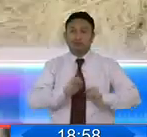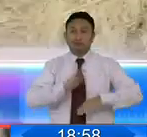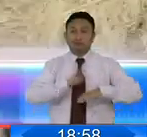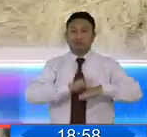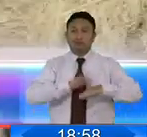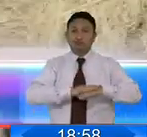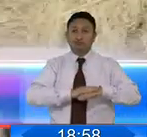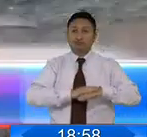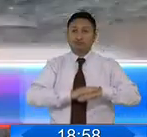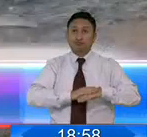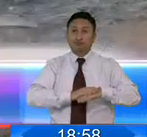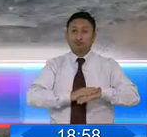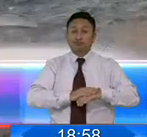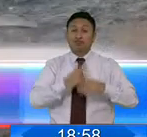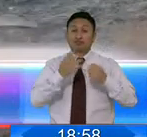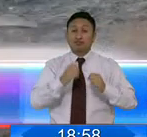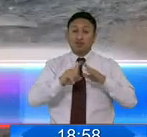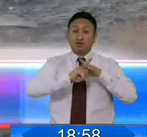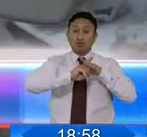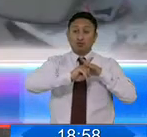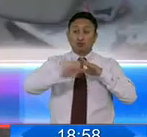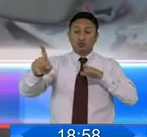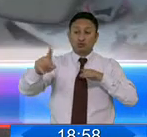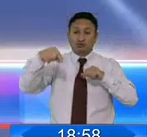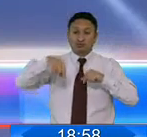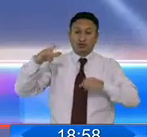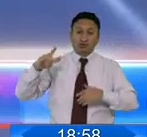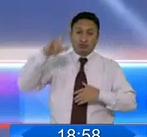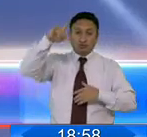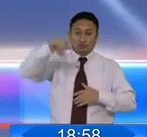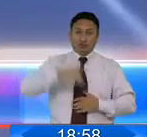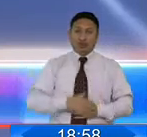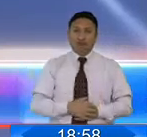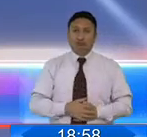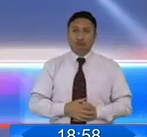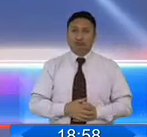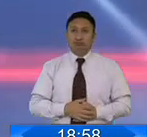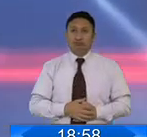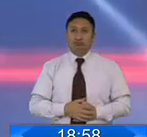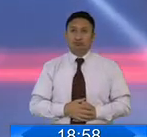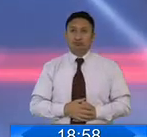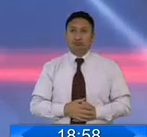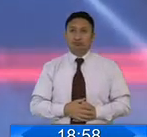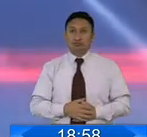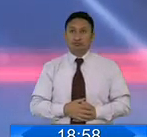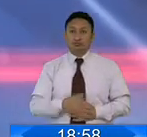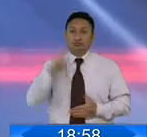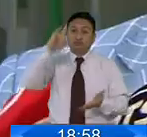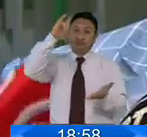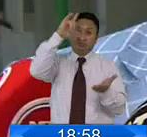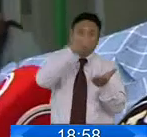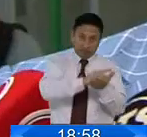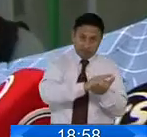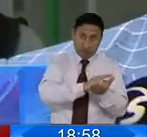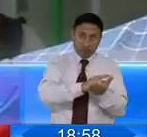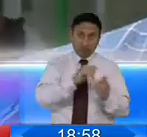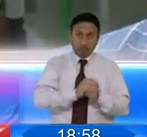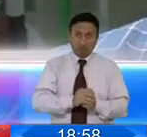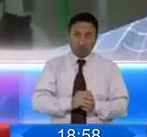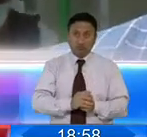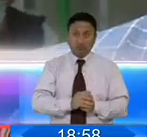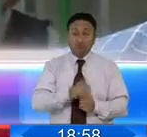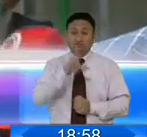intentar huir del país en una avioneta. Al momento en que se produce el impacto, despierta a Daniel Salcedo porque lógicamente